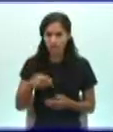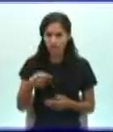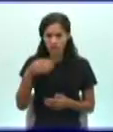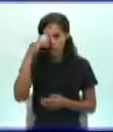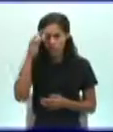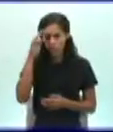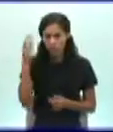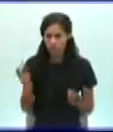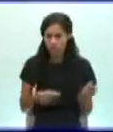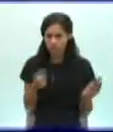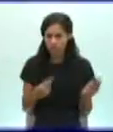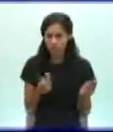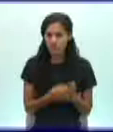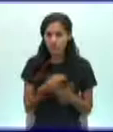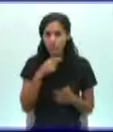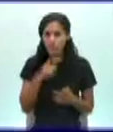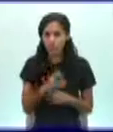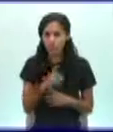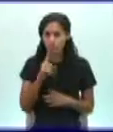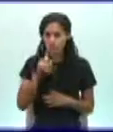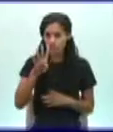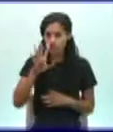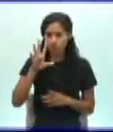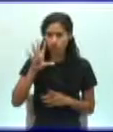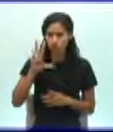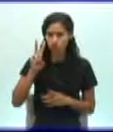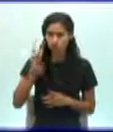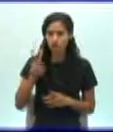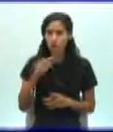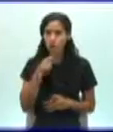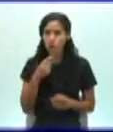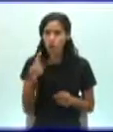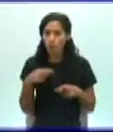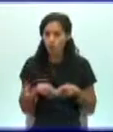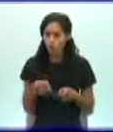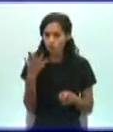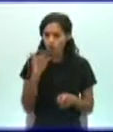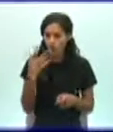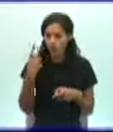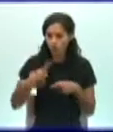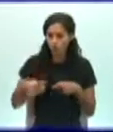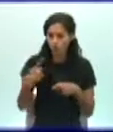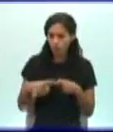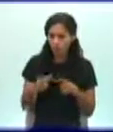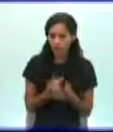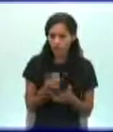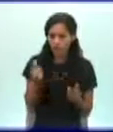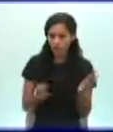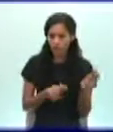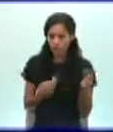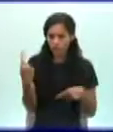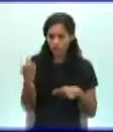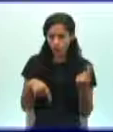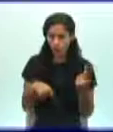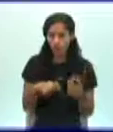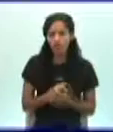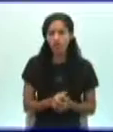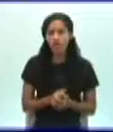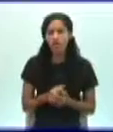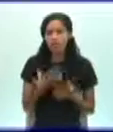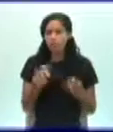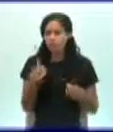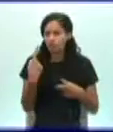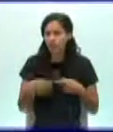Desde 1952 enfrentó junto con Fran País a la dictadura batistiana. Participó en múltiples